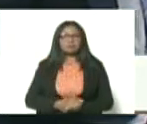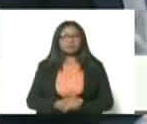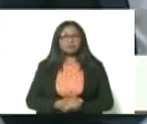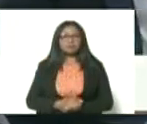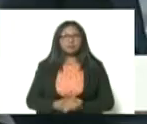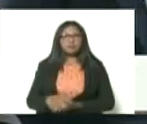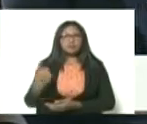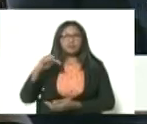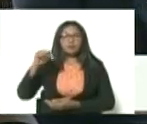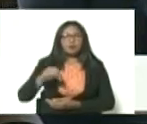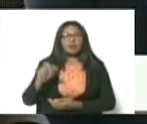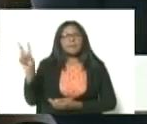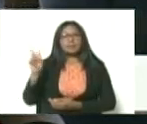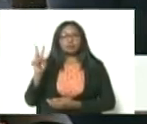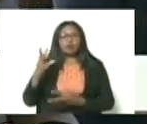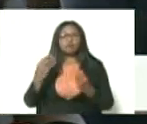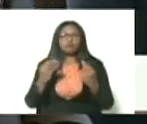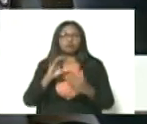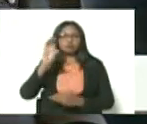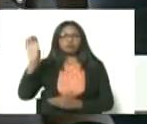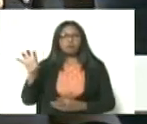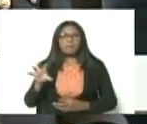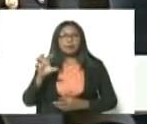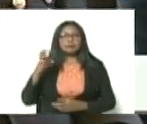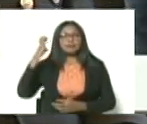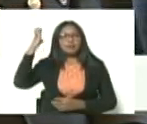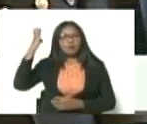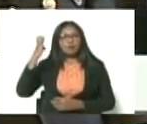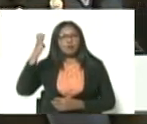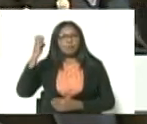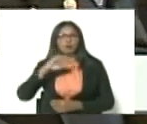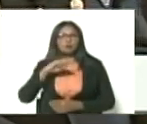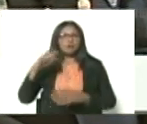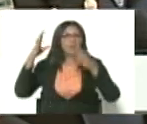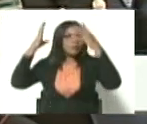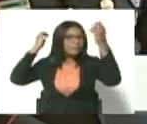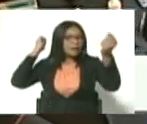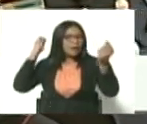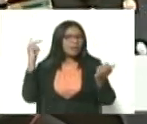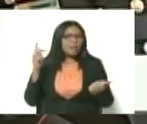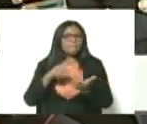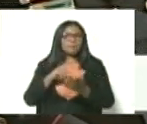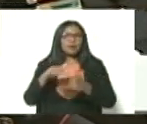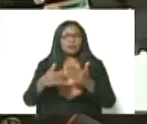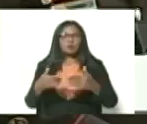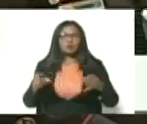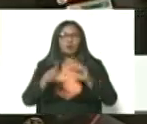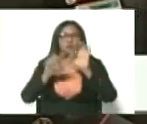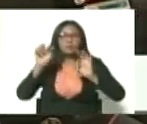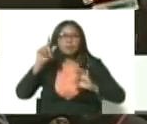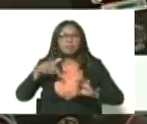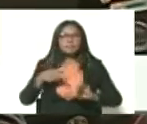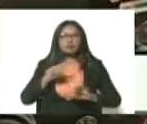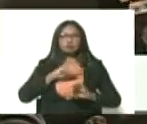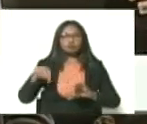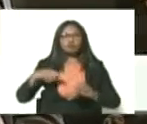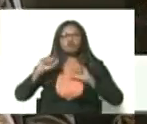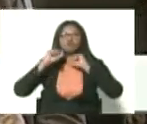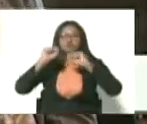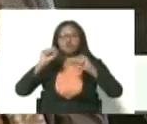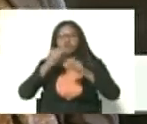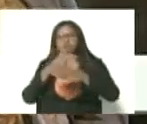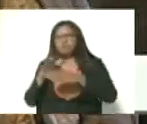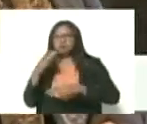de Venezuela en muchos países de Europa, nuestras embajadas, nuestros consulados, lo hemos logrado preservar en medio